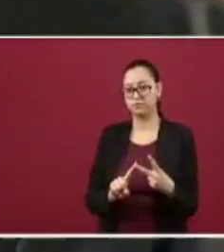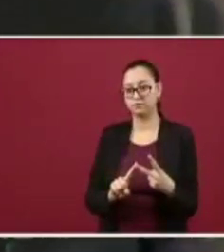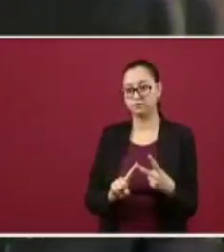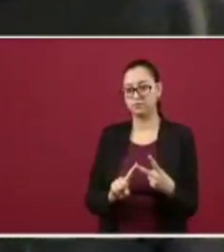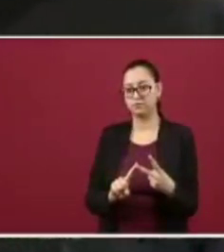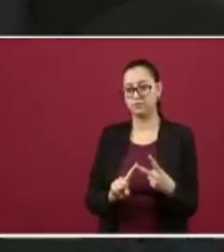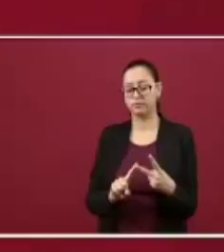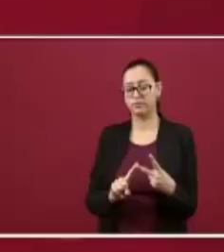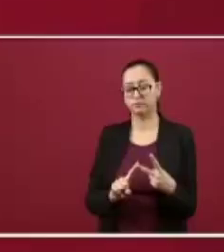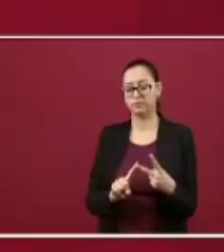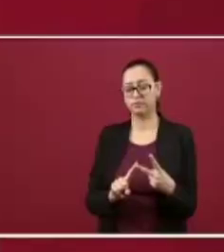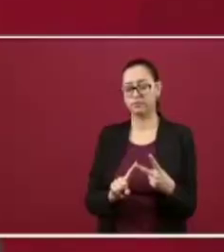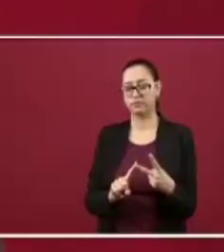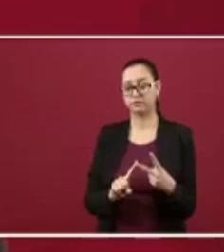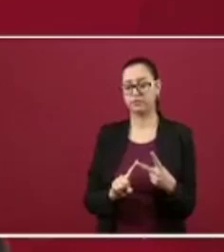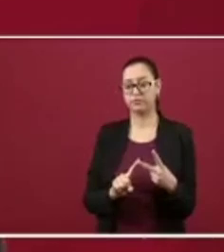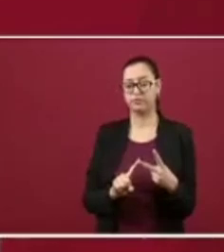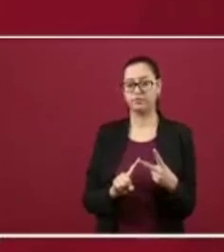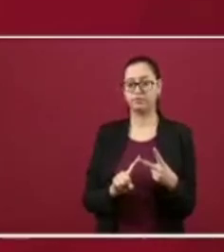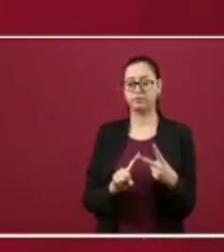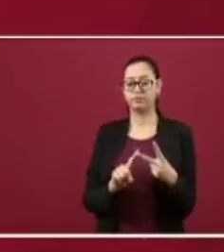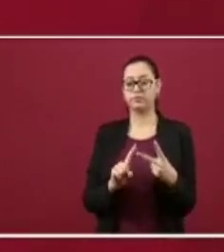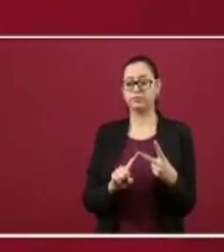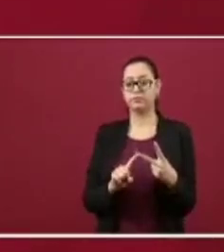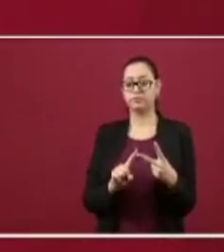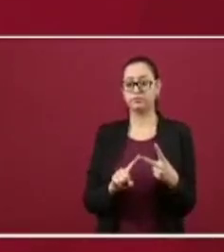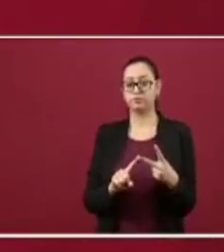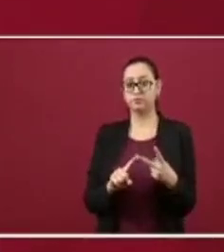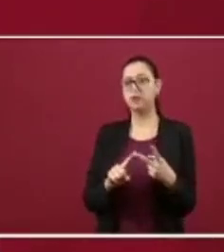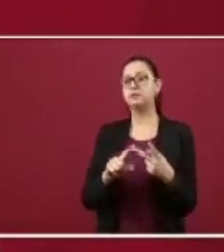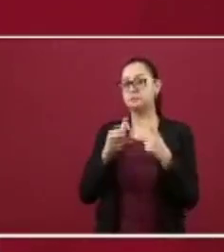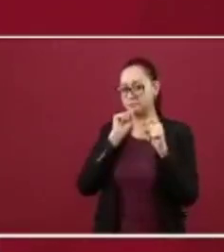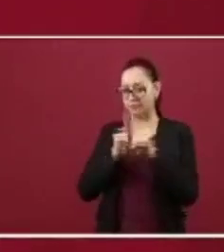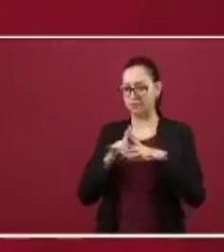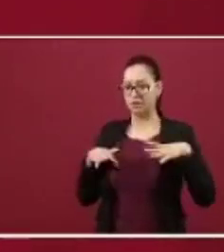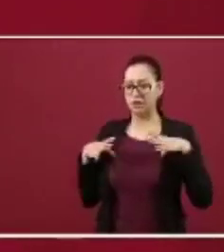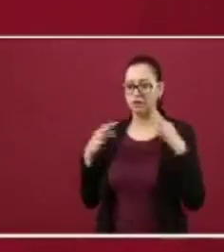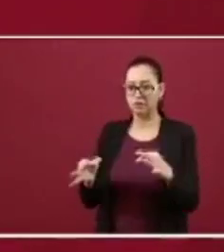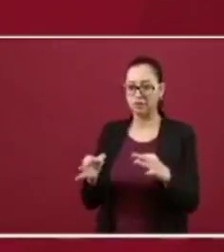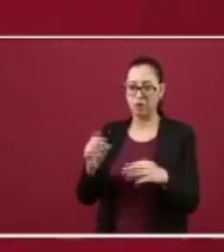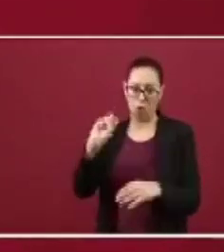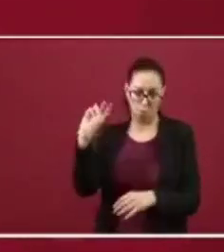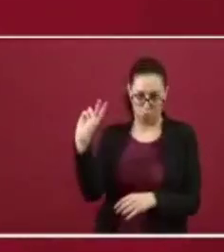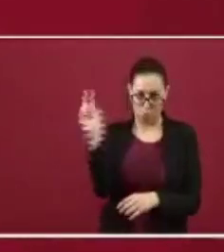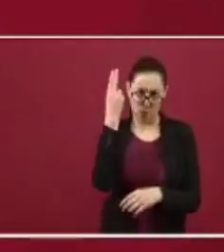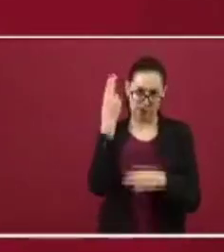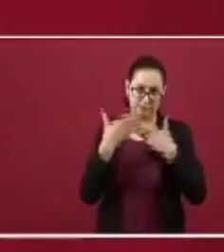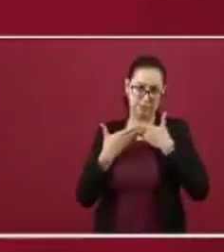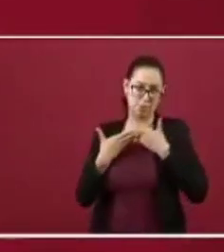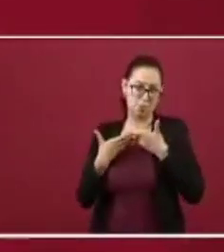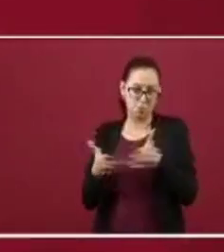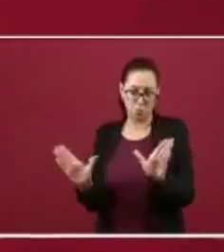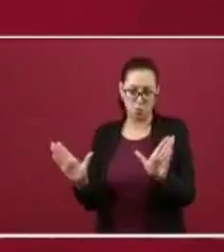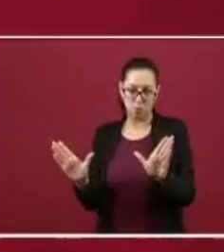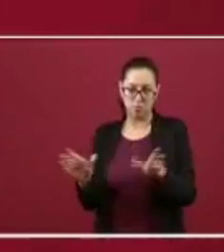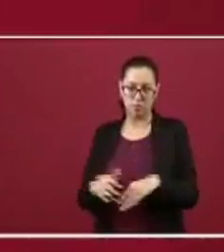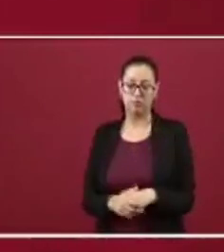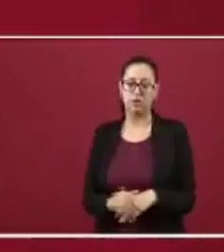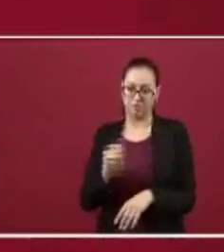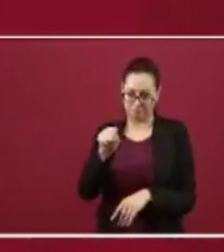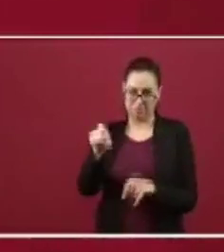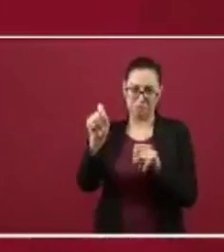se va a crear una universidad pública en